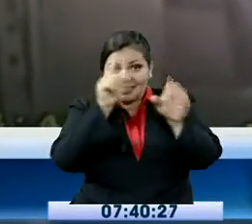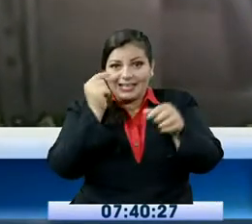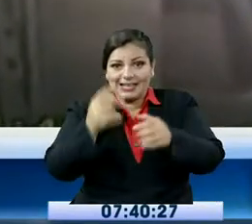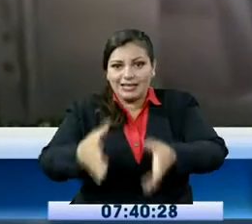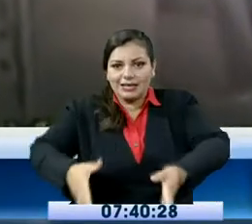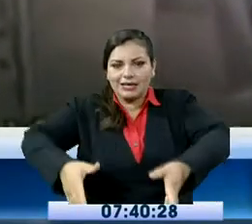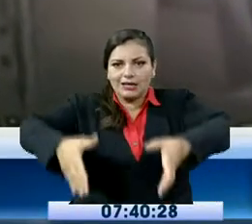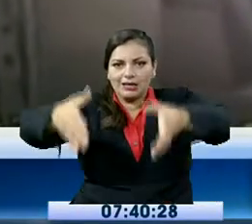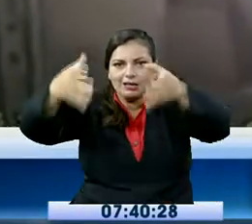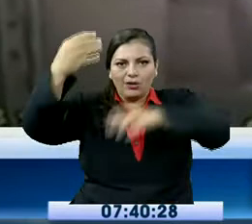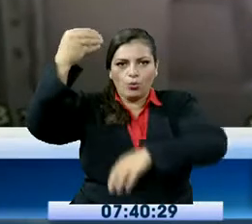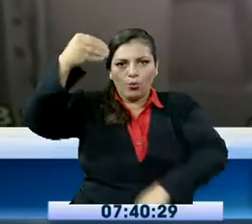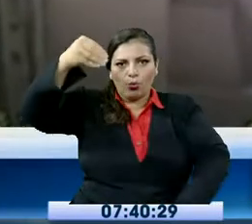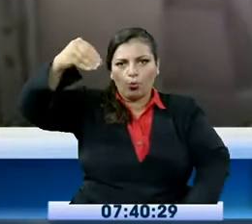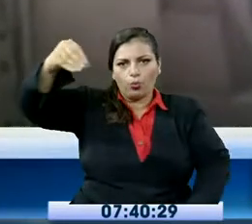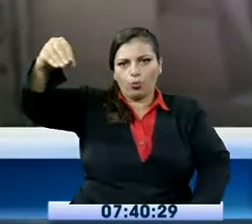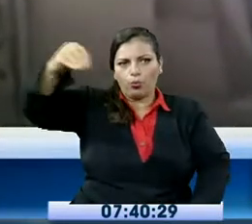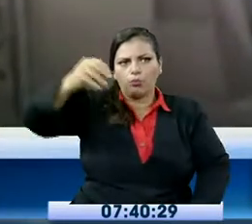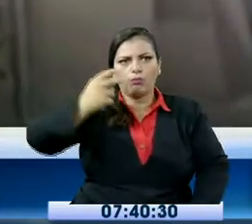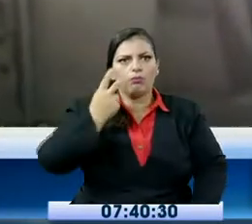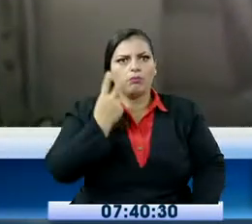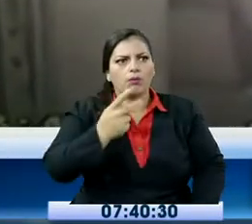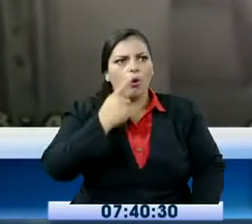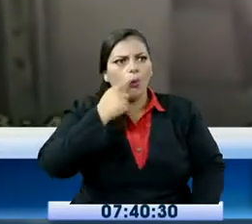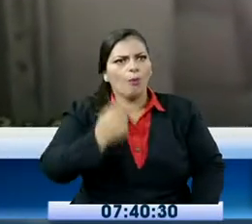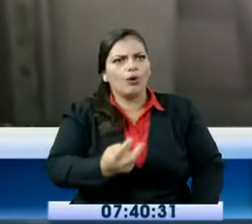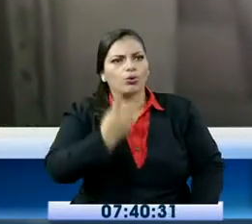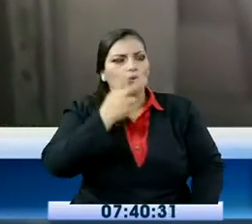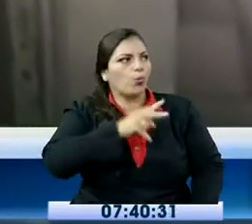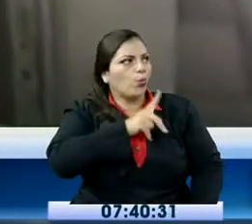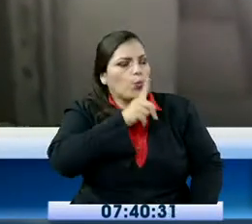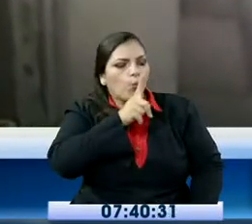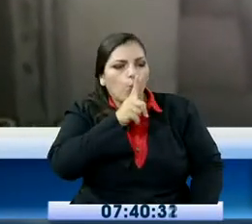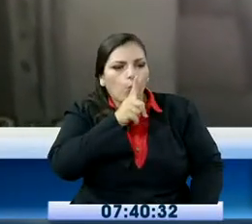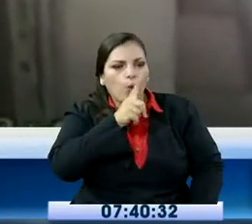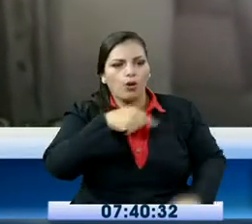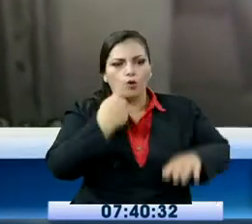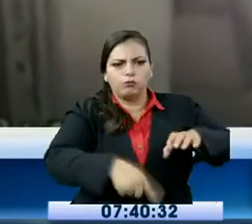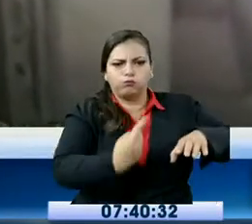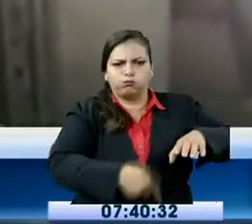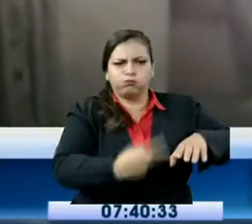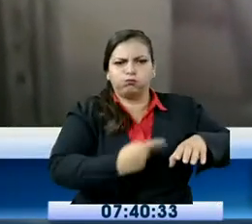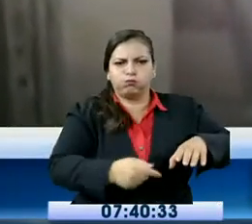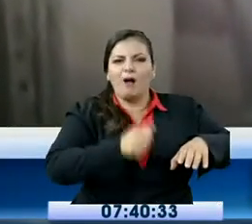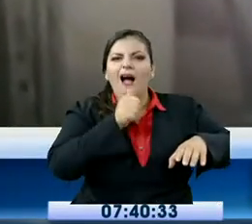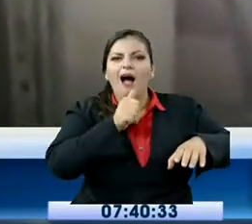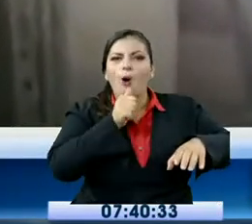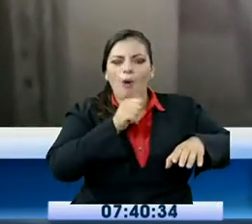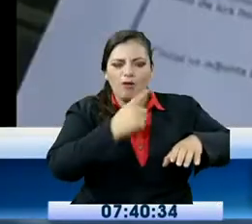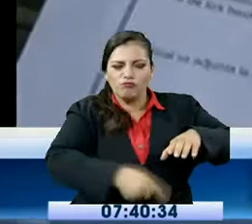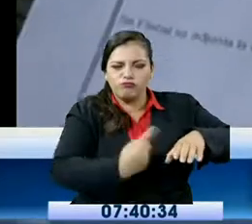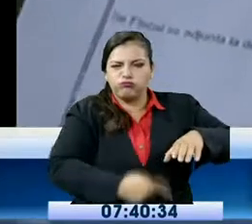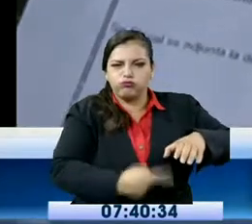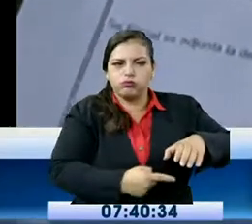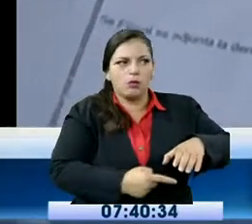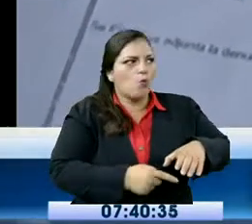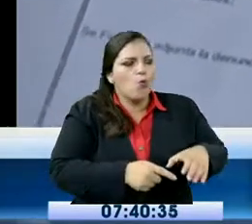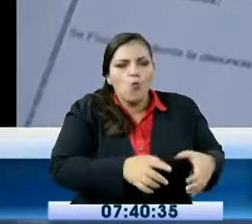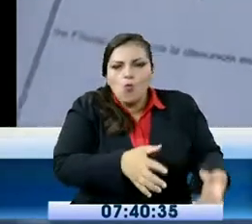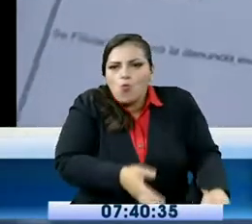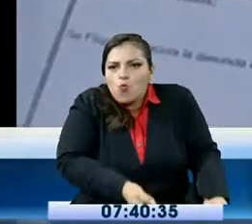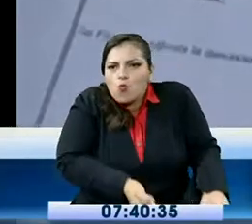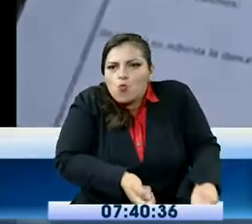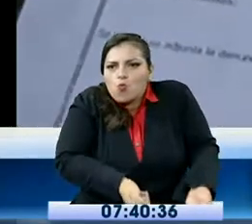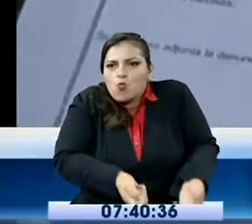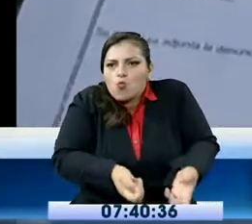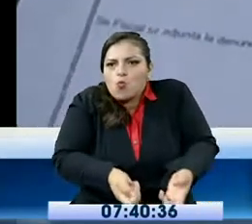sacan una bomba de agua por la puerta principal de un edificio por este hecho hay una denuncia presentada en la fiscalía